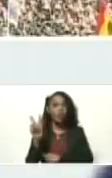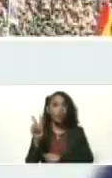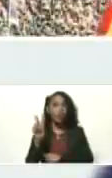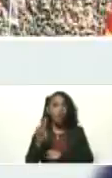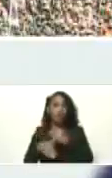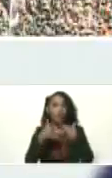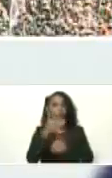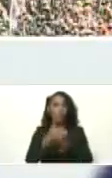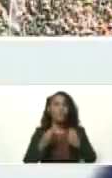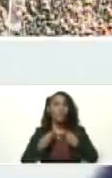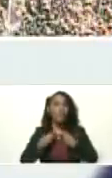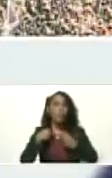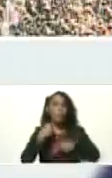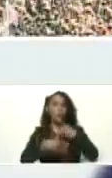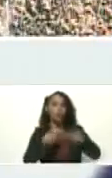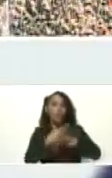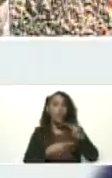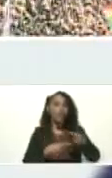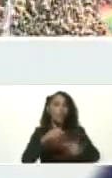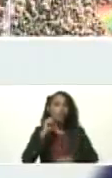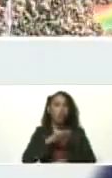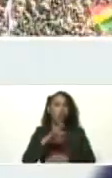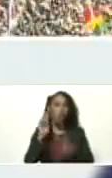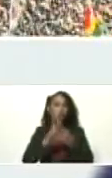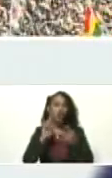vivimos los procesos históricos conocidos.